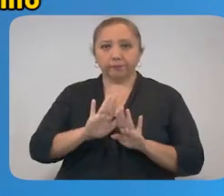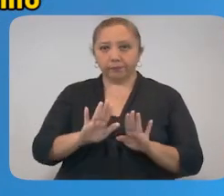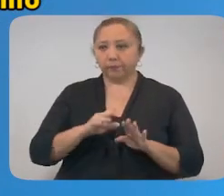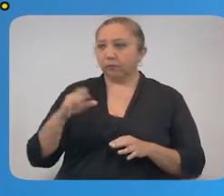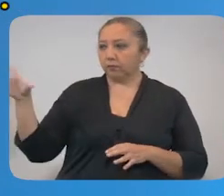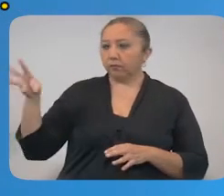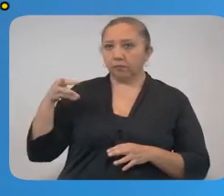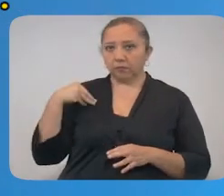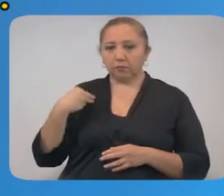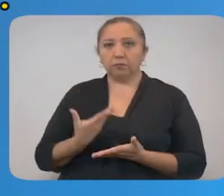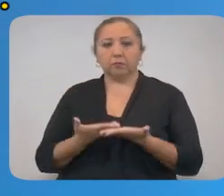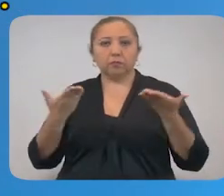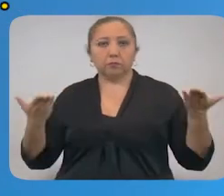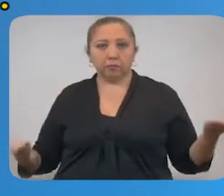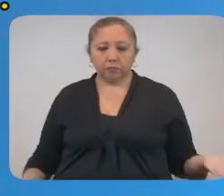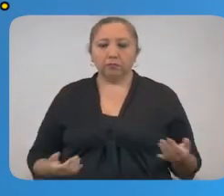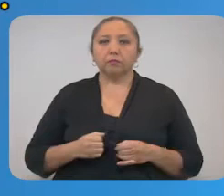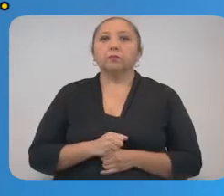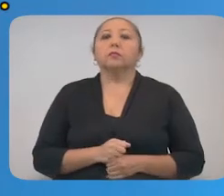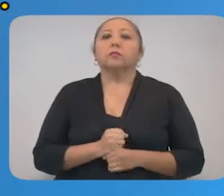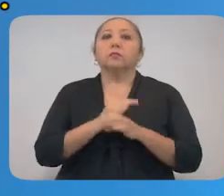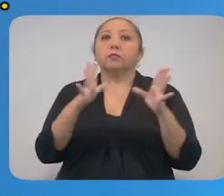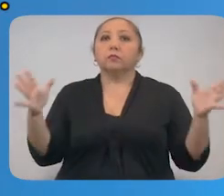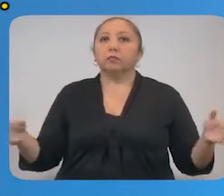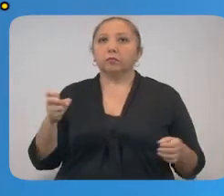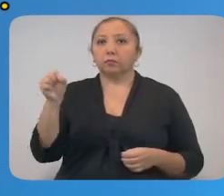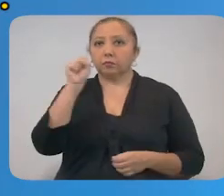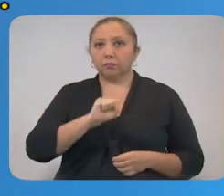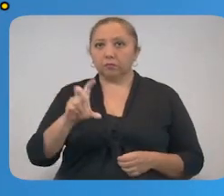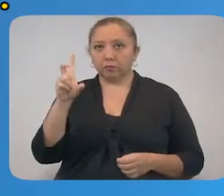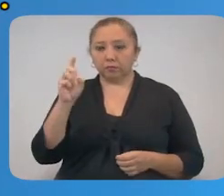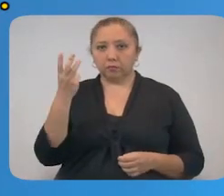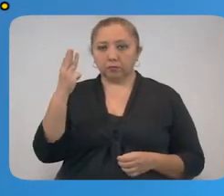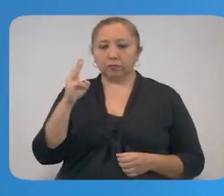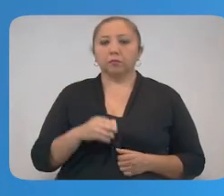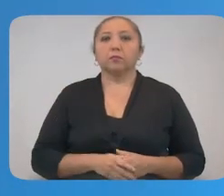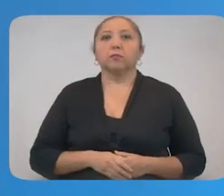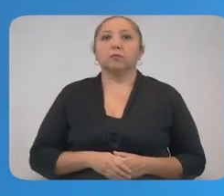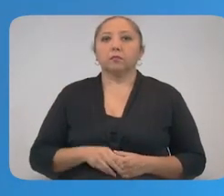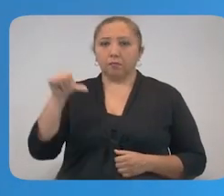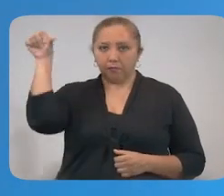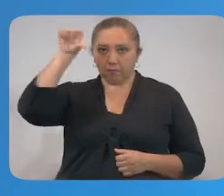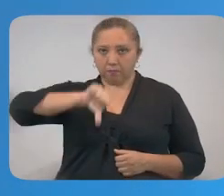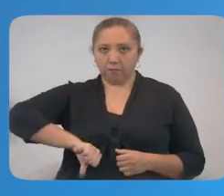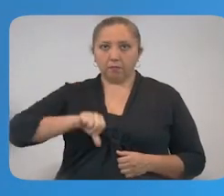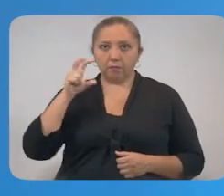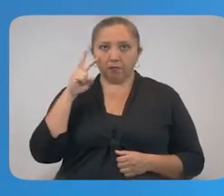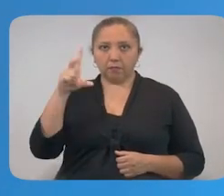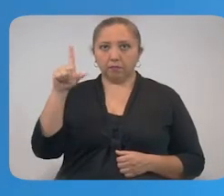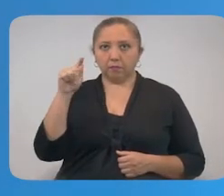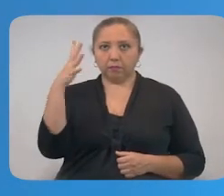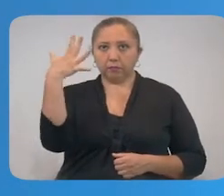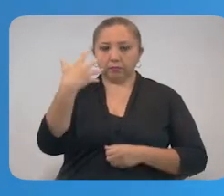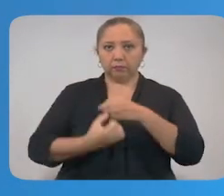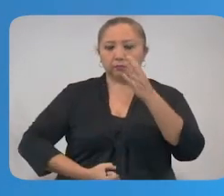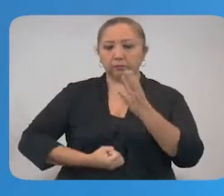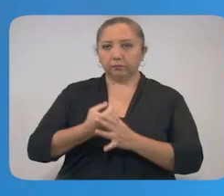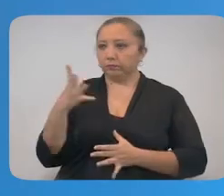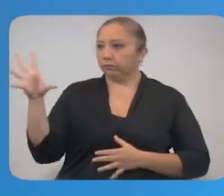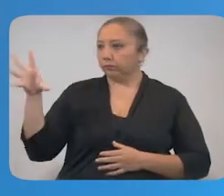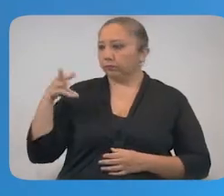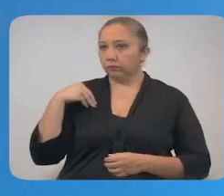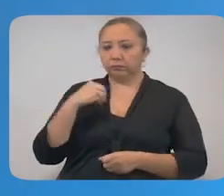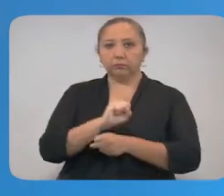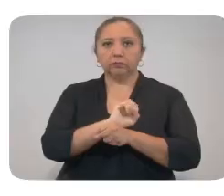contagio. A continuación, el parte médico de este sábado 30 de mayo. Hoy se detectaron 75 nuevos contagios